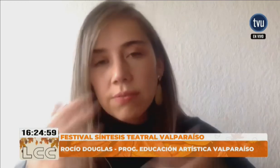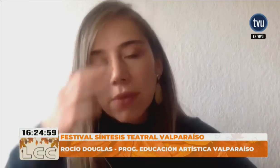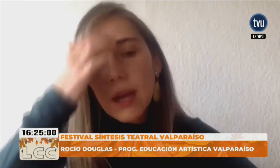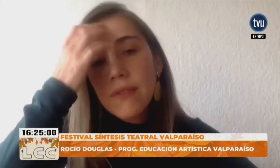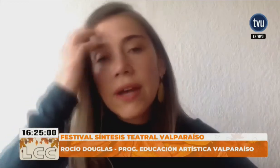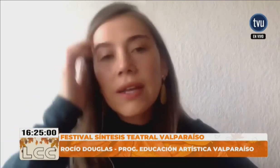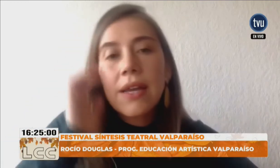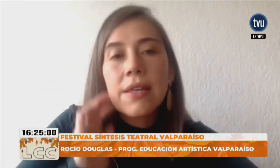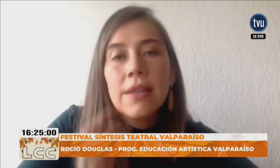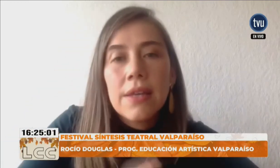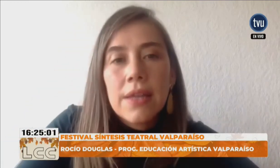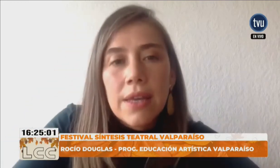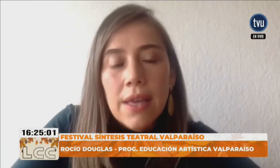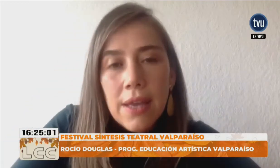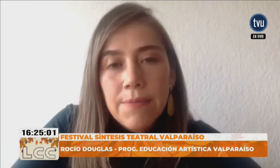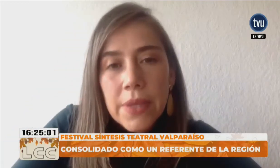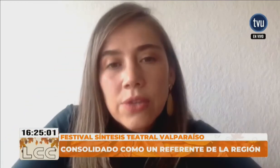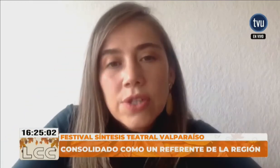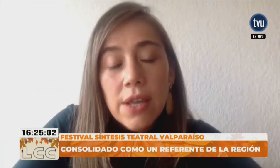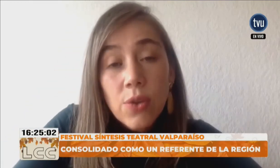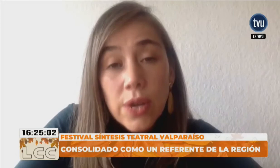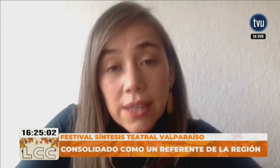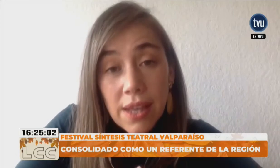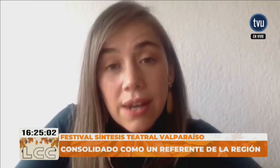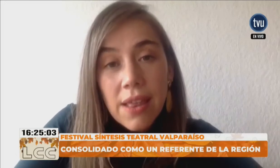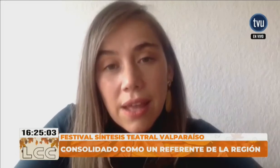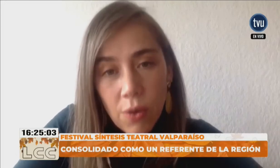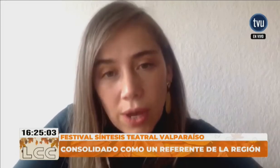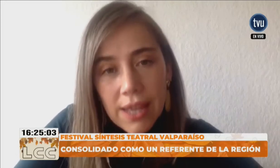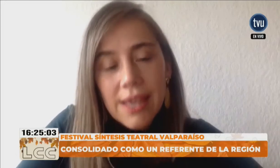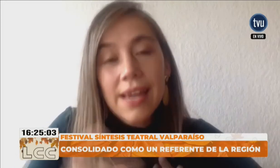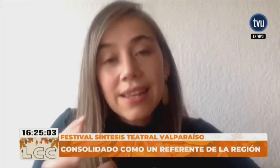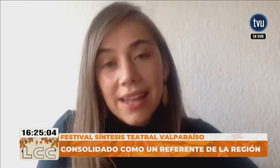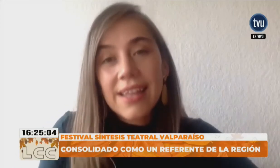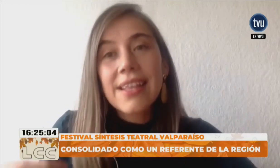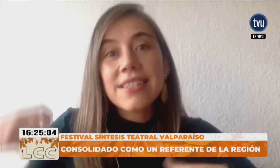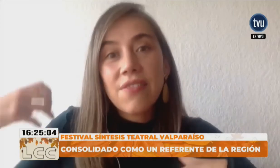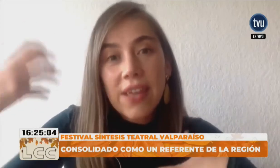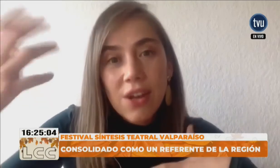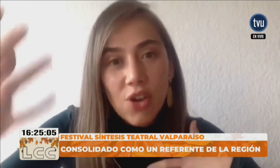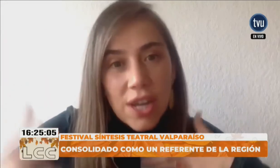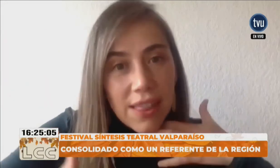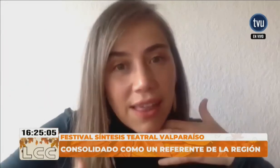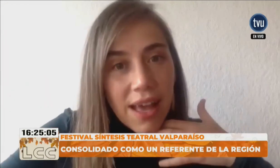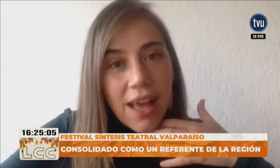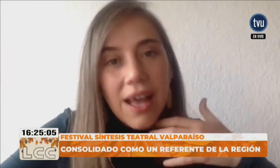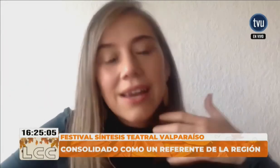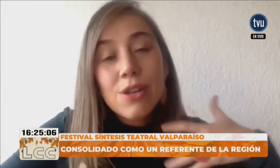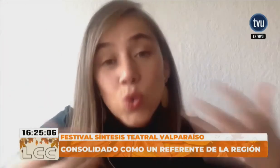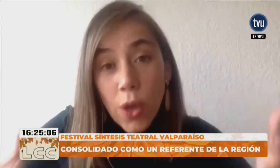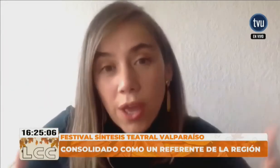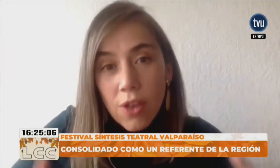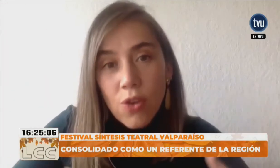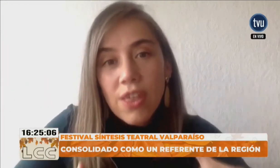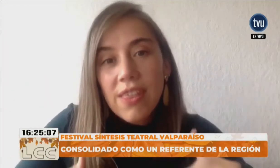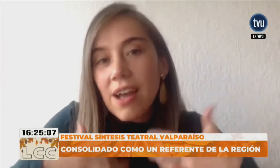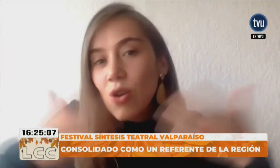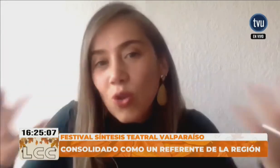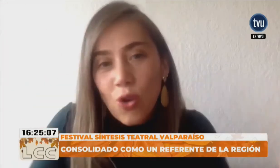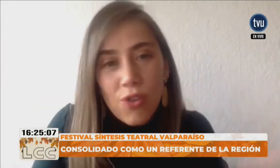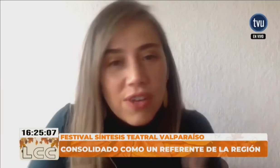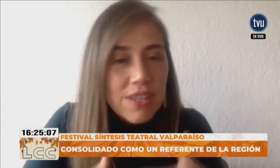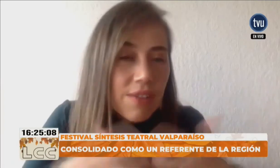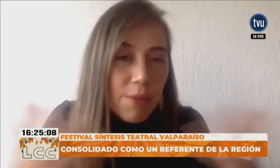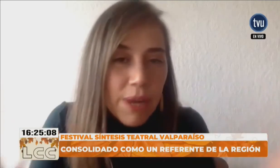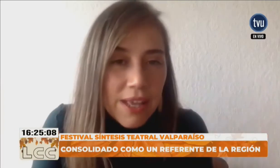bueno, hay varias. Entonces hay hartos artistas radicados acá, y hay harta gente que se viene con el ideal, el sueño de dejarlo